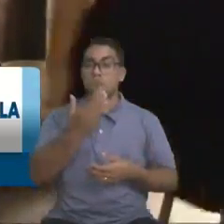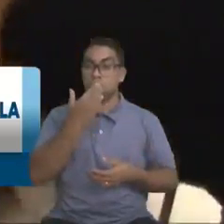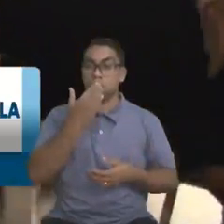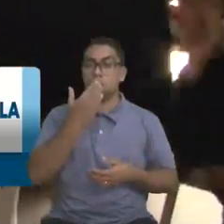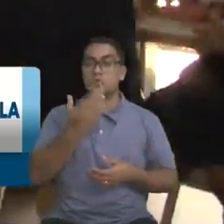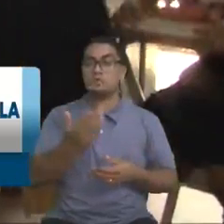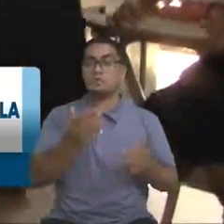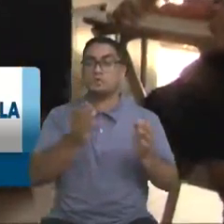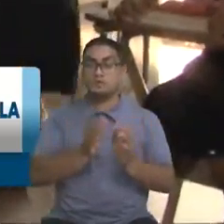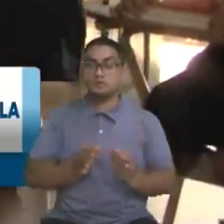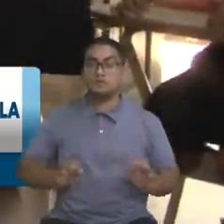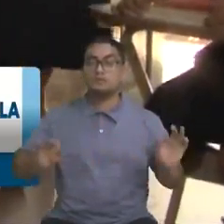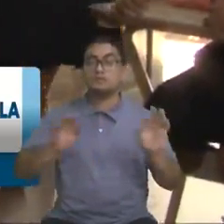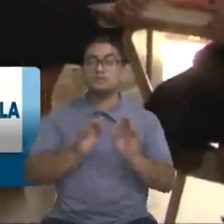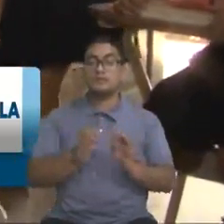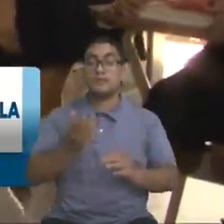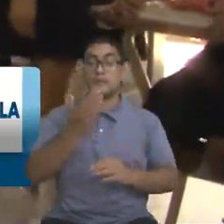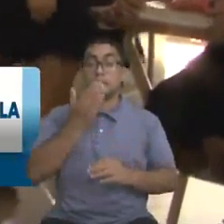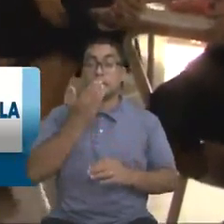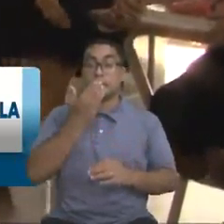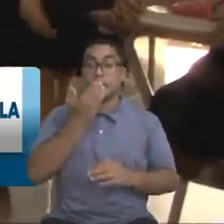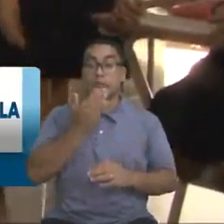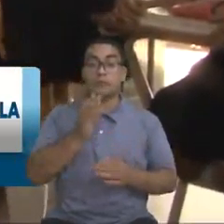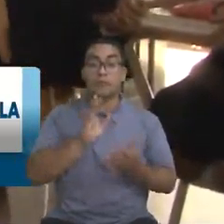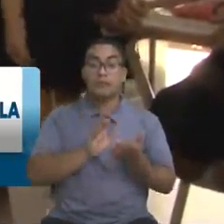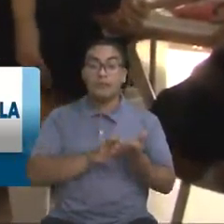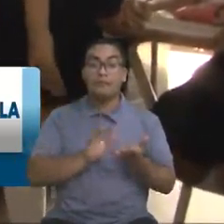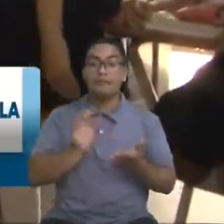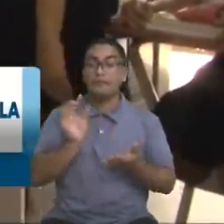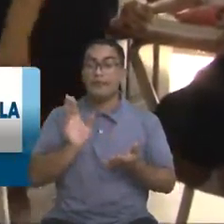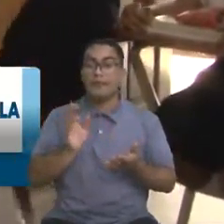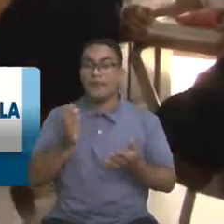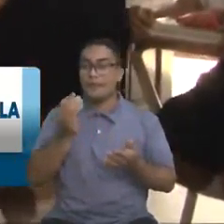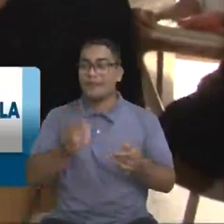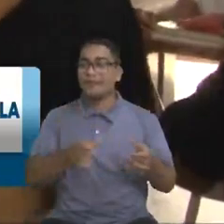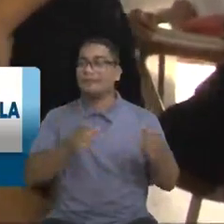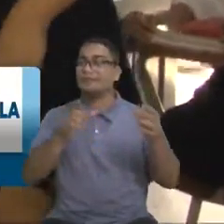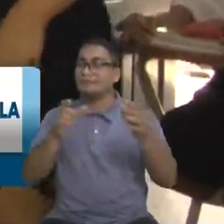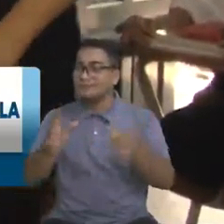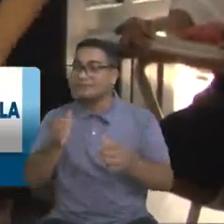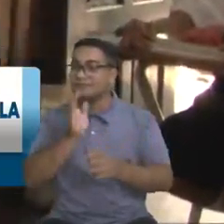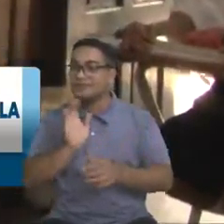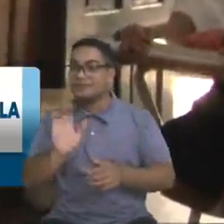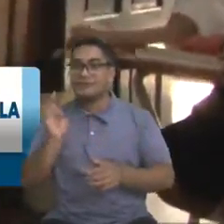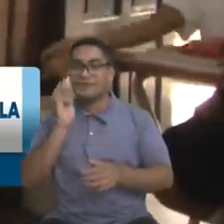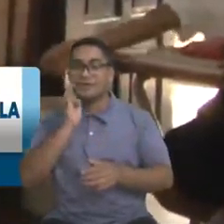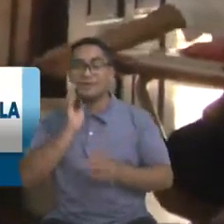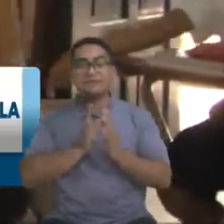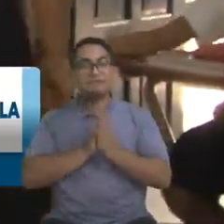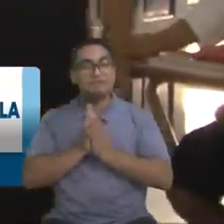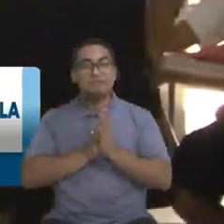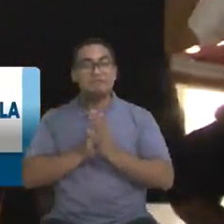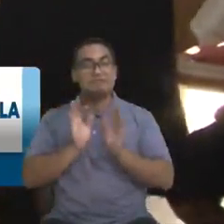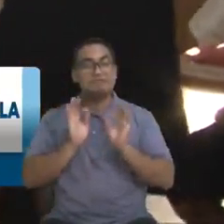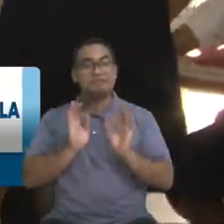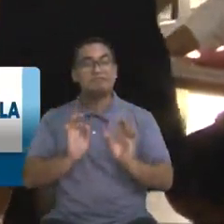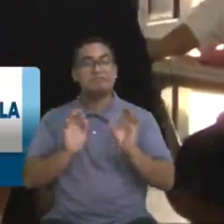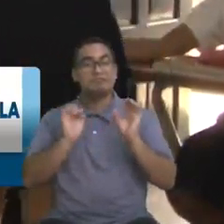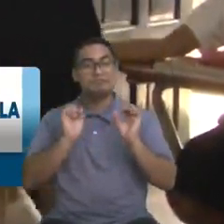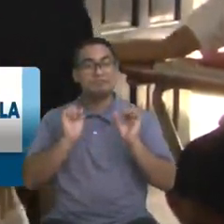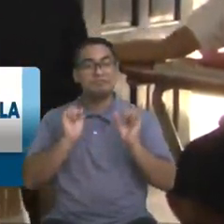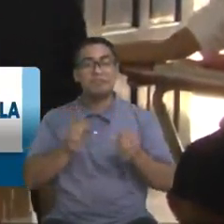ese arroz, esos frijolitos, ese cereal que todos los días se le garantiza a los niños en los colegios públicos, entonces quiere decir que han